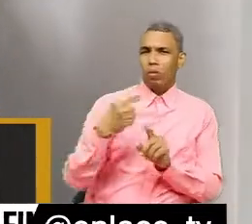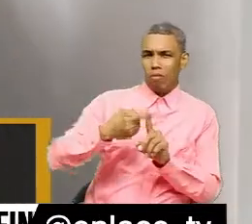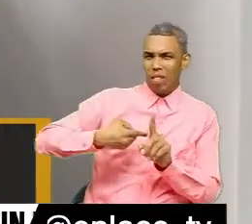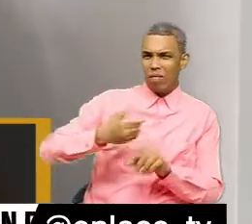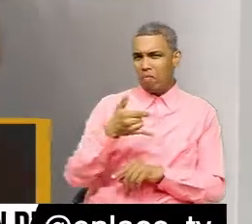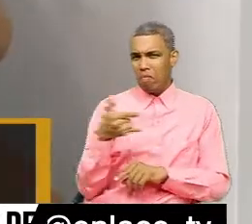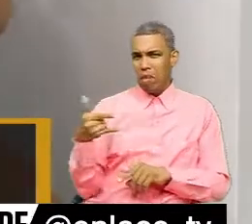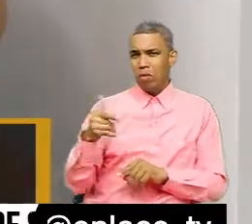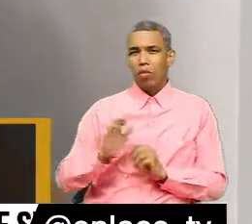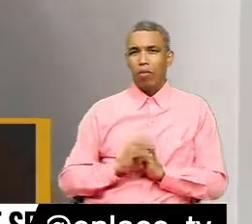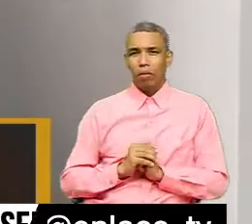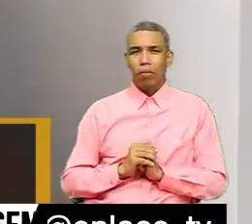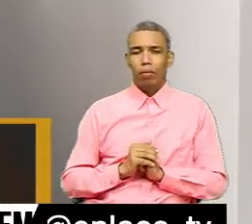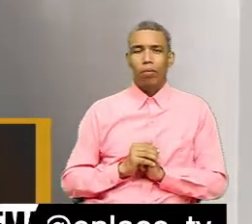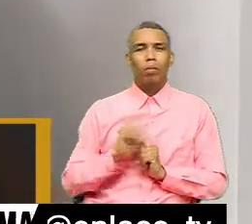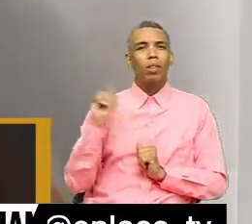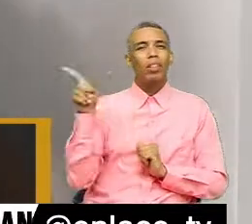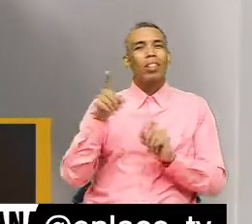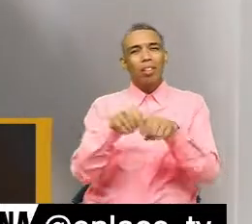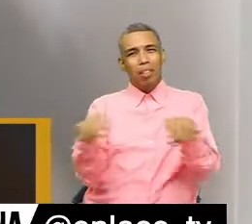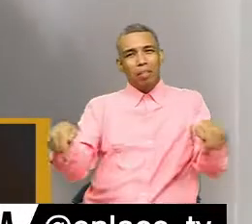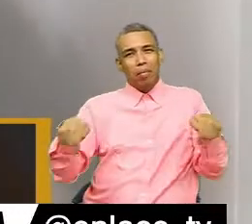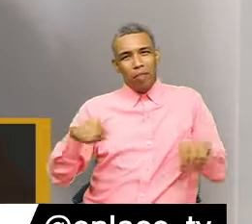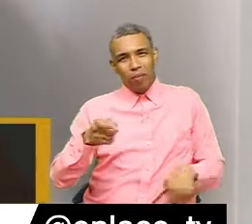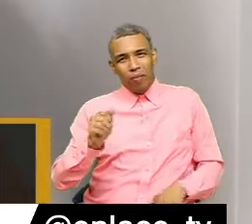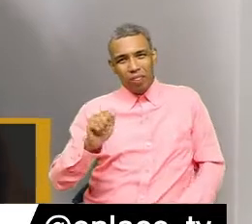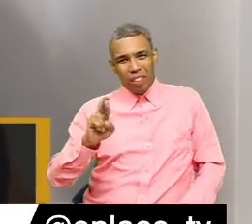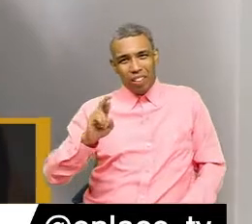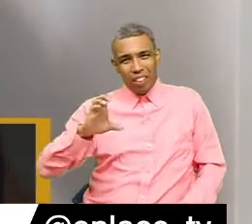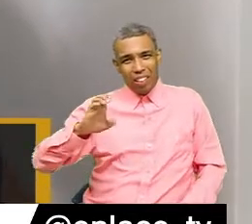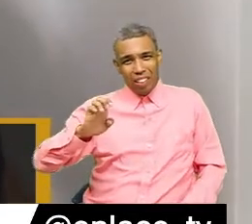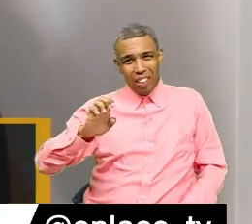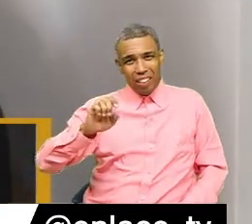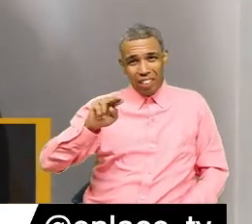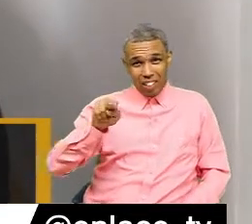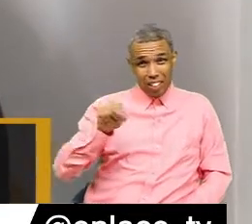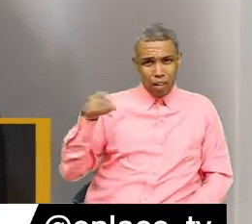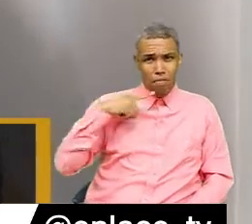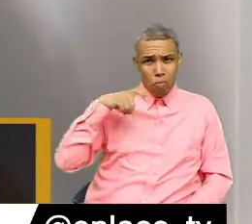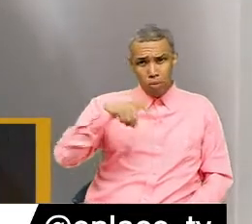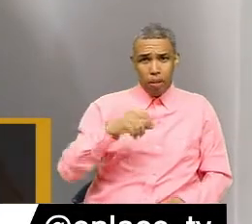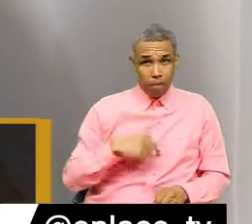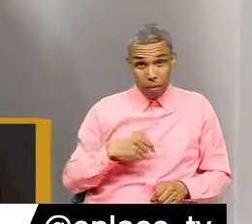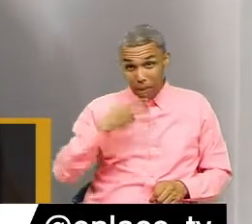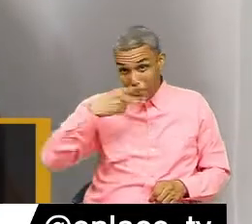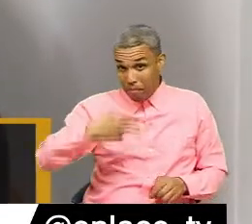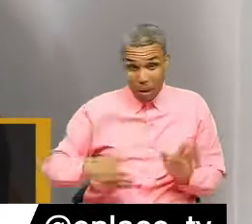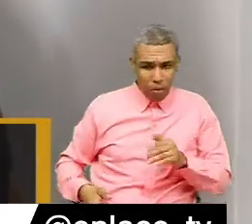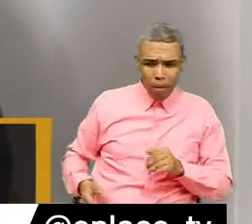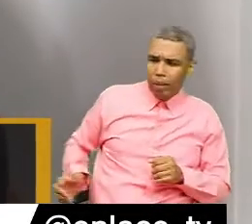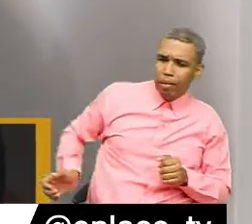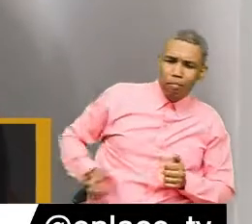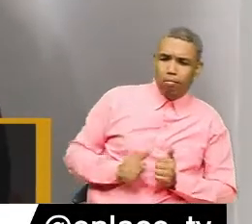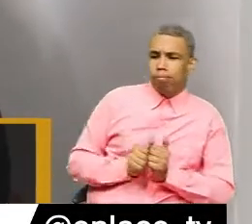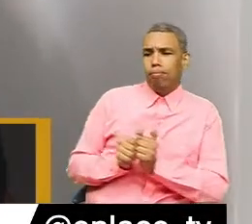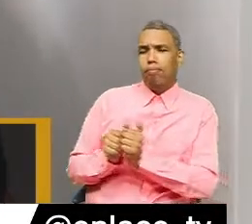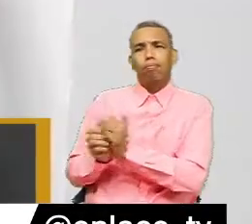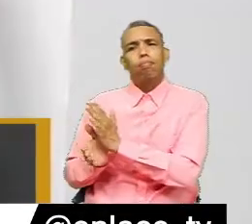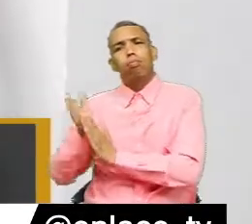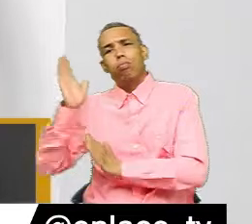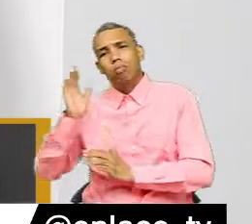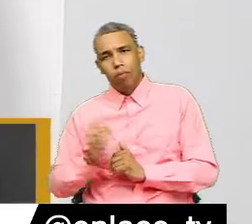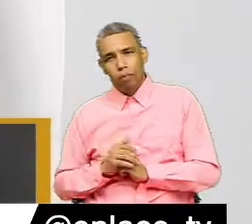en la clínica La Merced. Nosotros llegamos allí con mi hijo, que eso es en la ciudad de Bucaramanga, llegamos allá y nos dijeron que no había